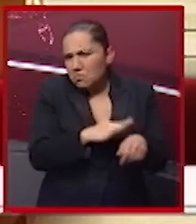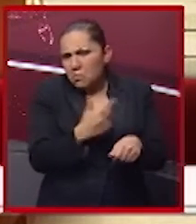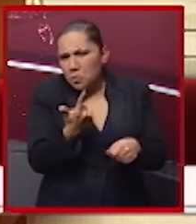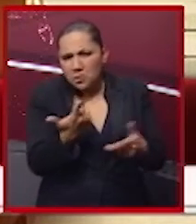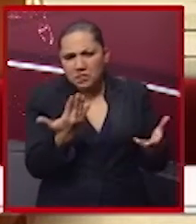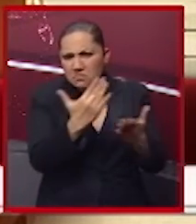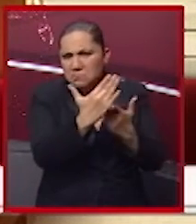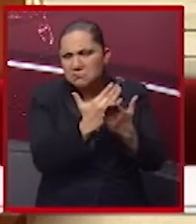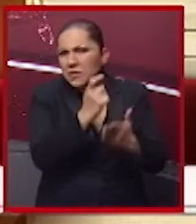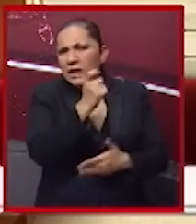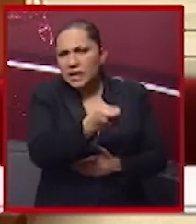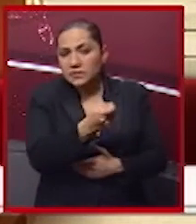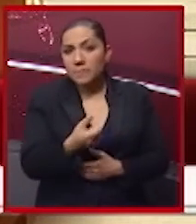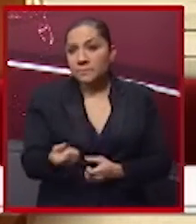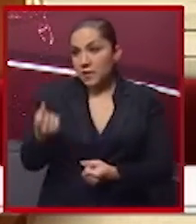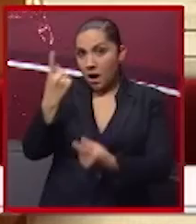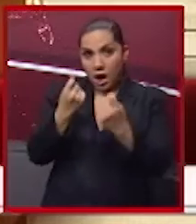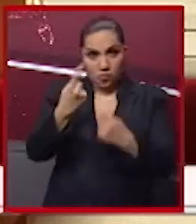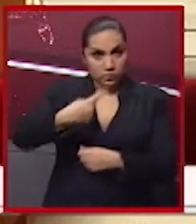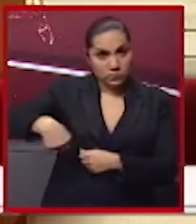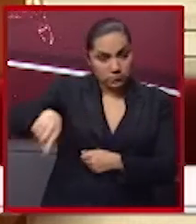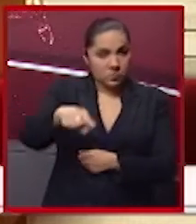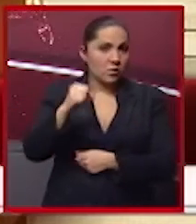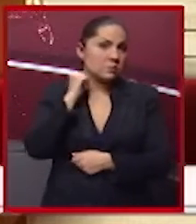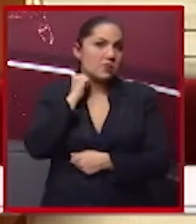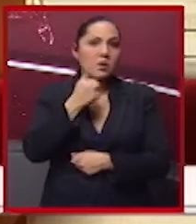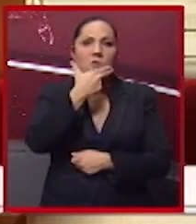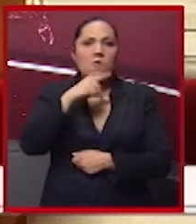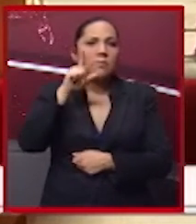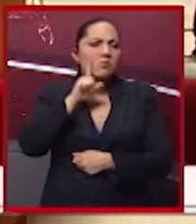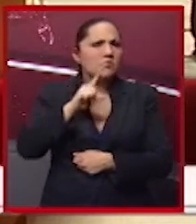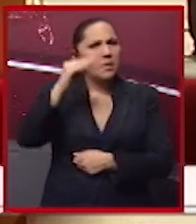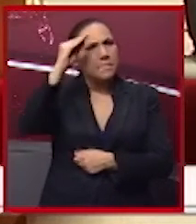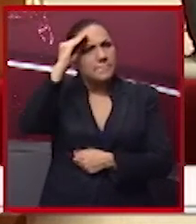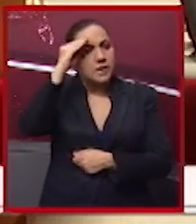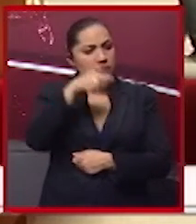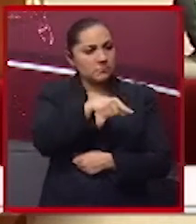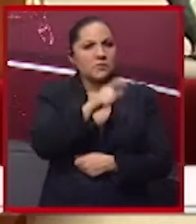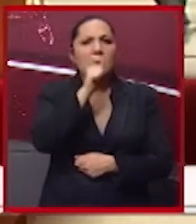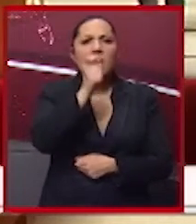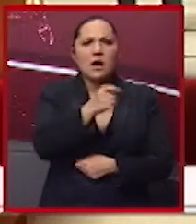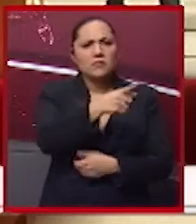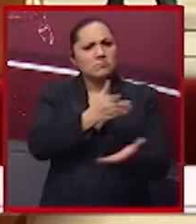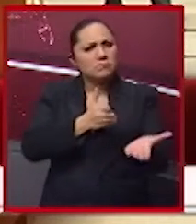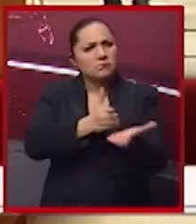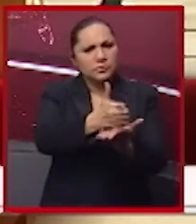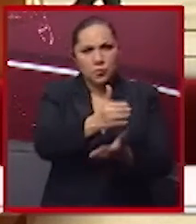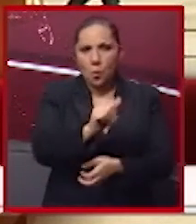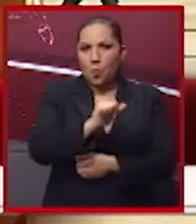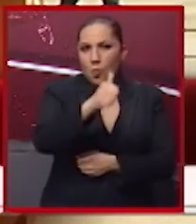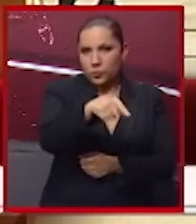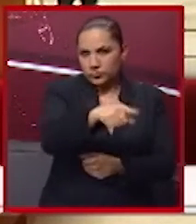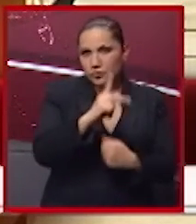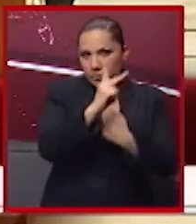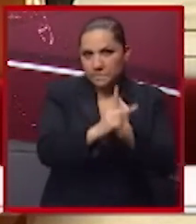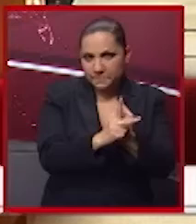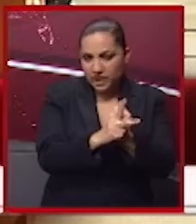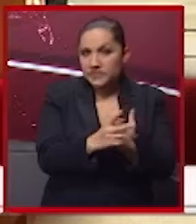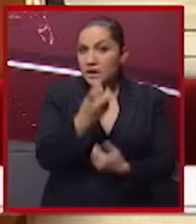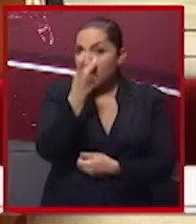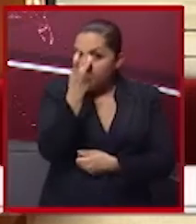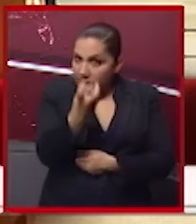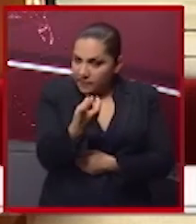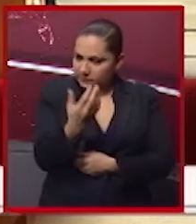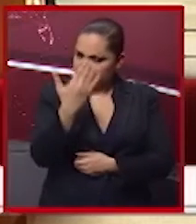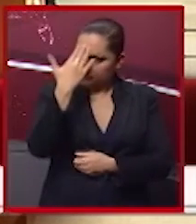injerencia en los asuntos internos de un país hermano, contraviniendo así el principio de